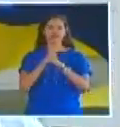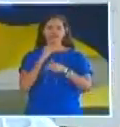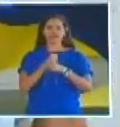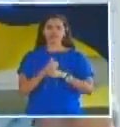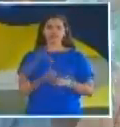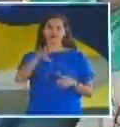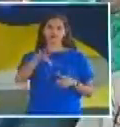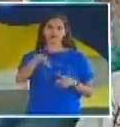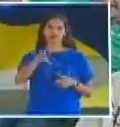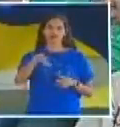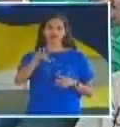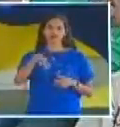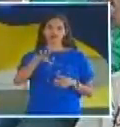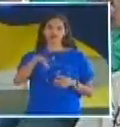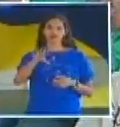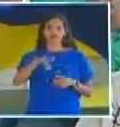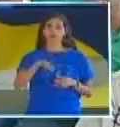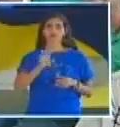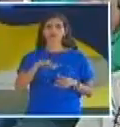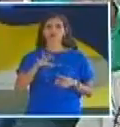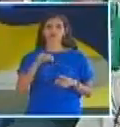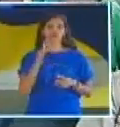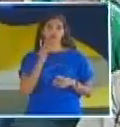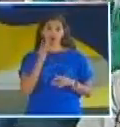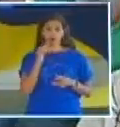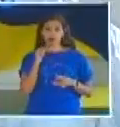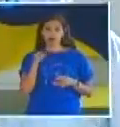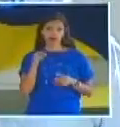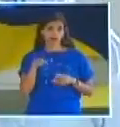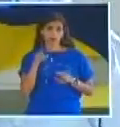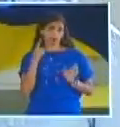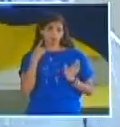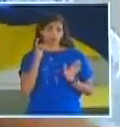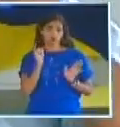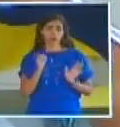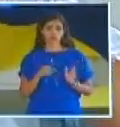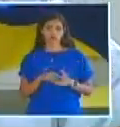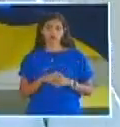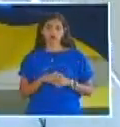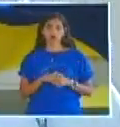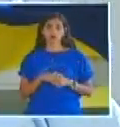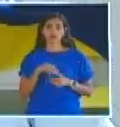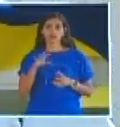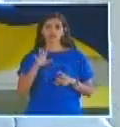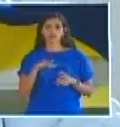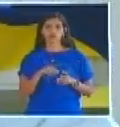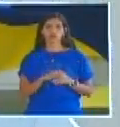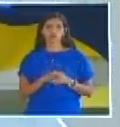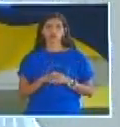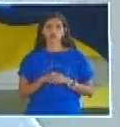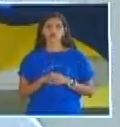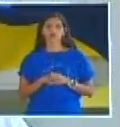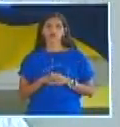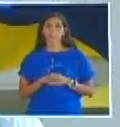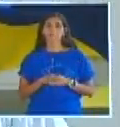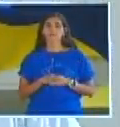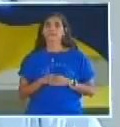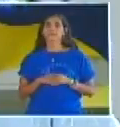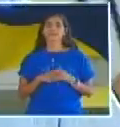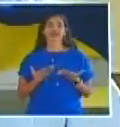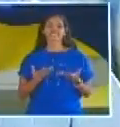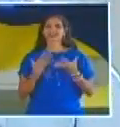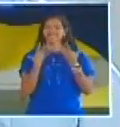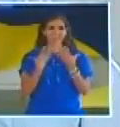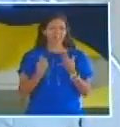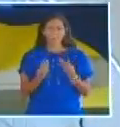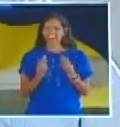obrera tiene una profunda conciencia. Bueno, eso es normal en los trabajadores, demasiado poder, demasiada pila. Demasiada energía. Eso es